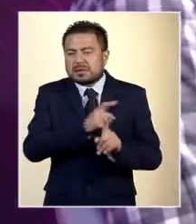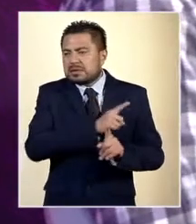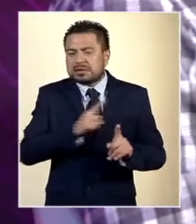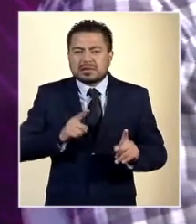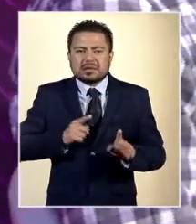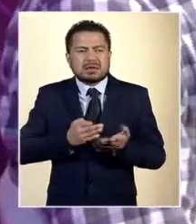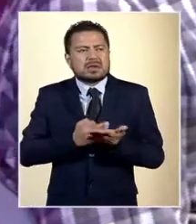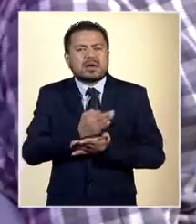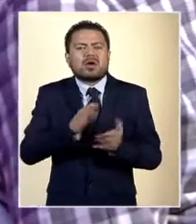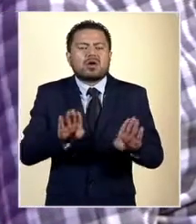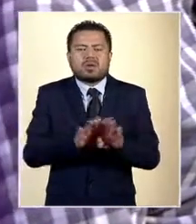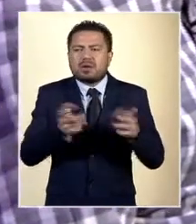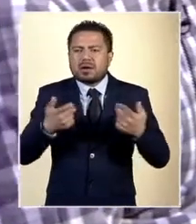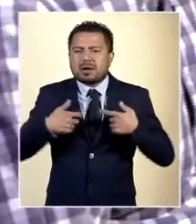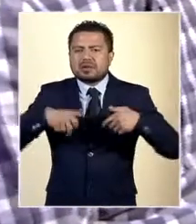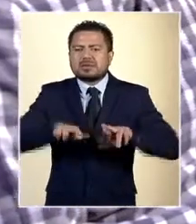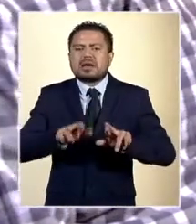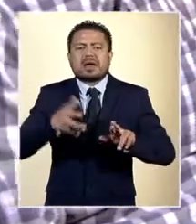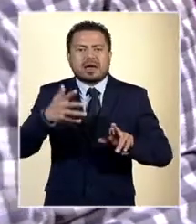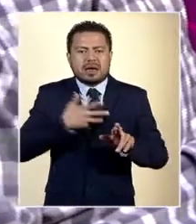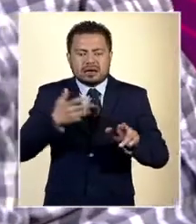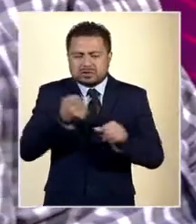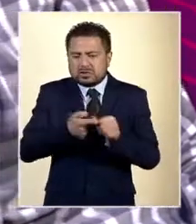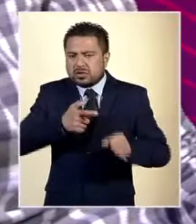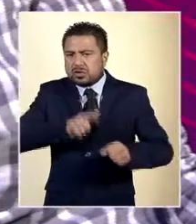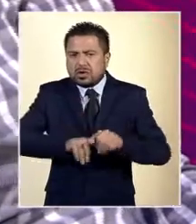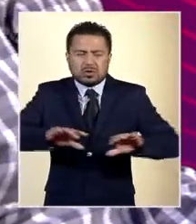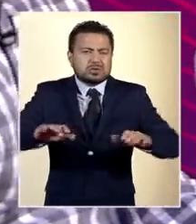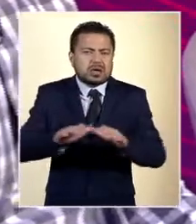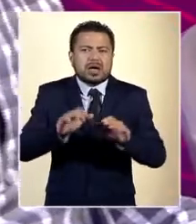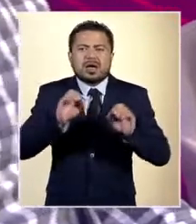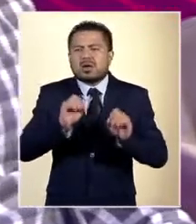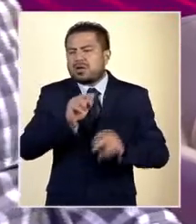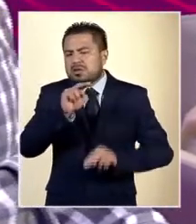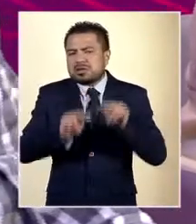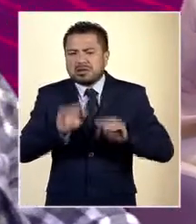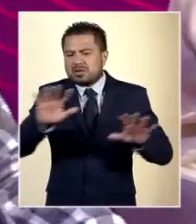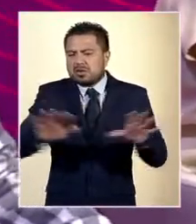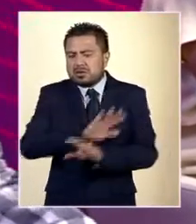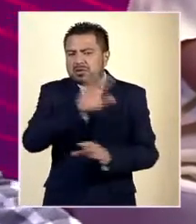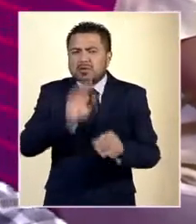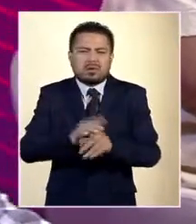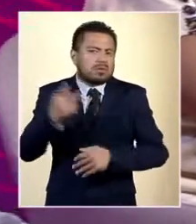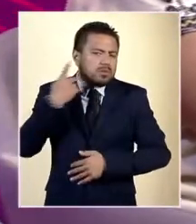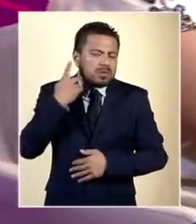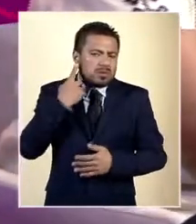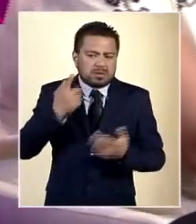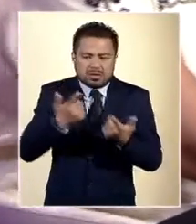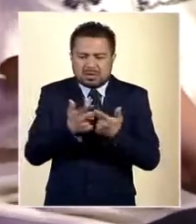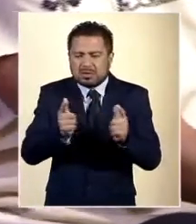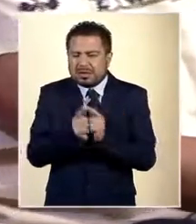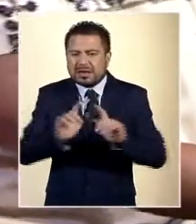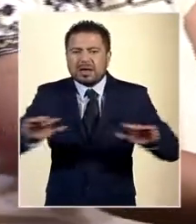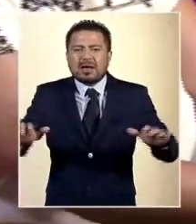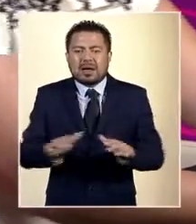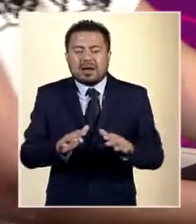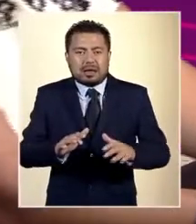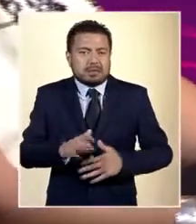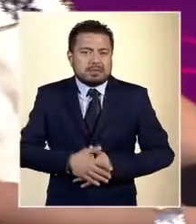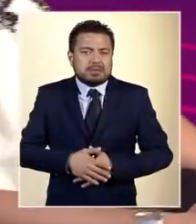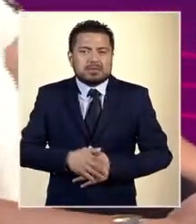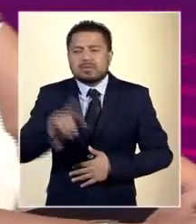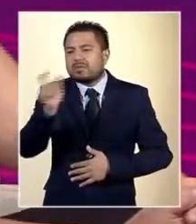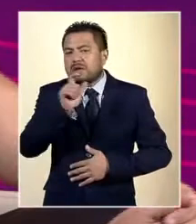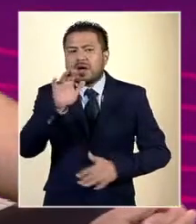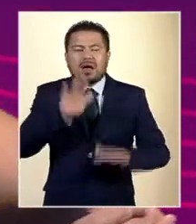referirnos, por ejemplo, como a la representación que tenemos a nivel social o en todos estos niveles políticos de las poblaciones. O sea,